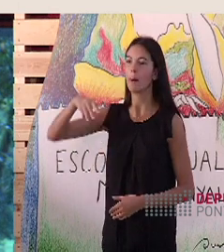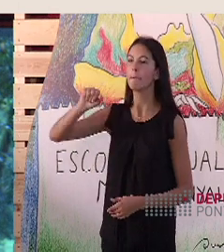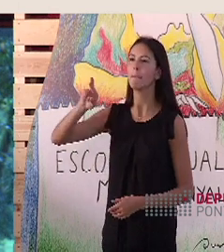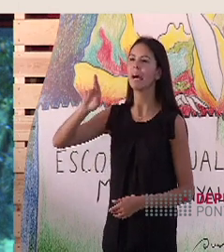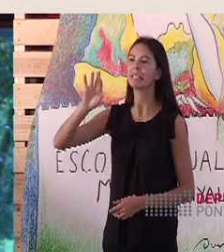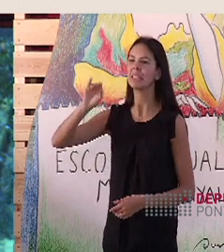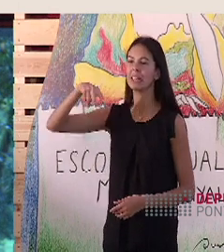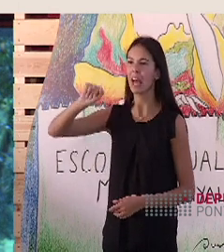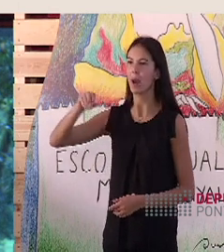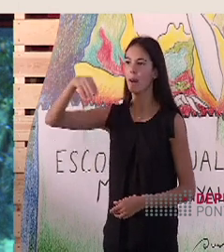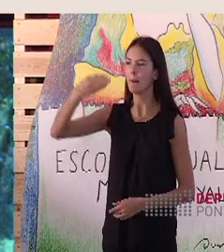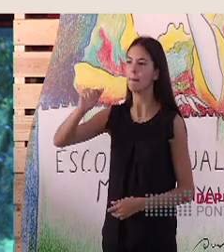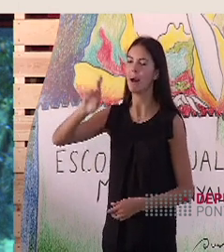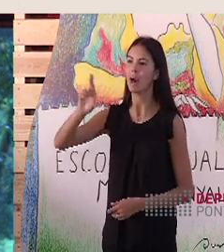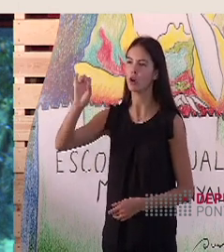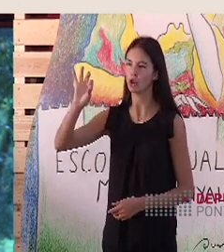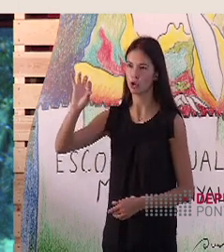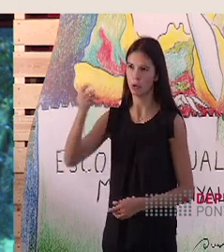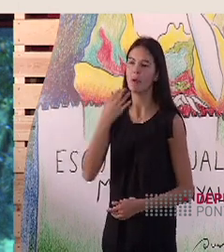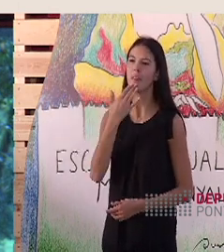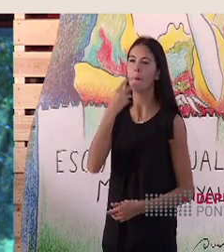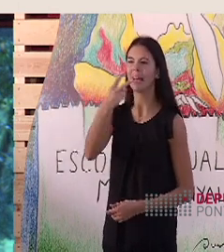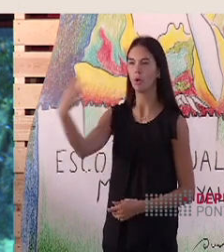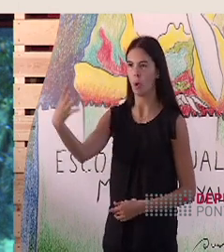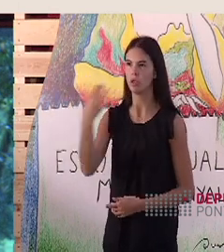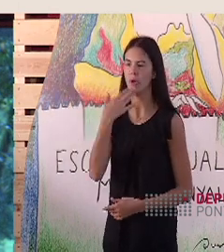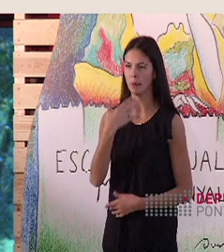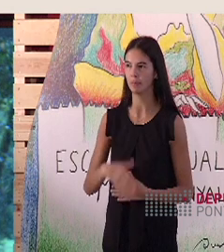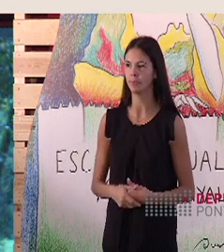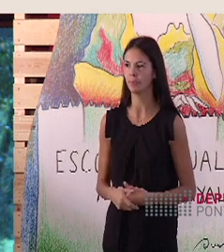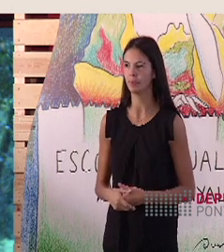Martina Barroso García, 24 anos.